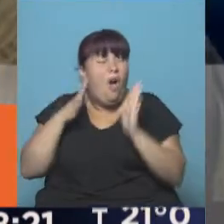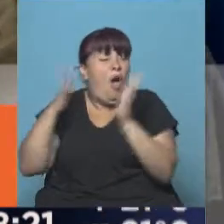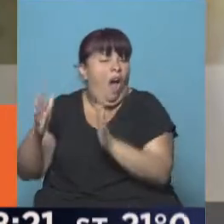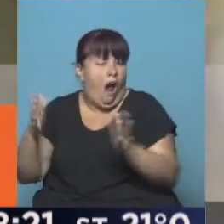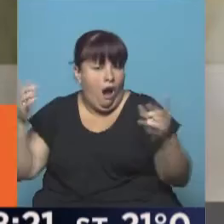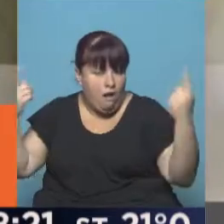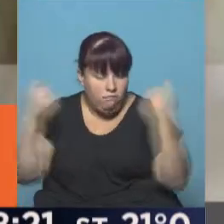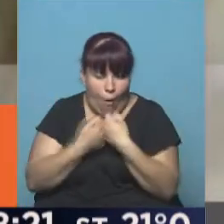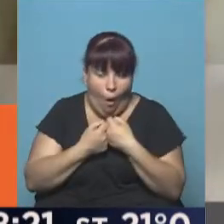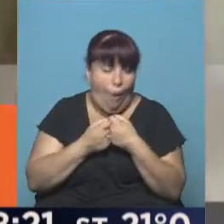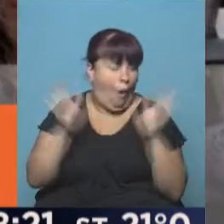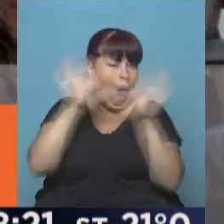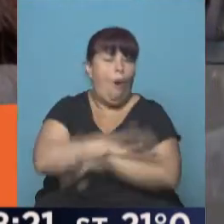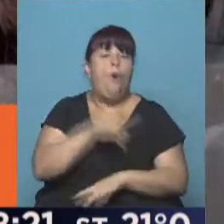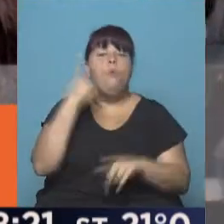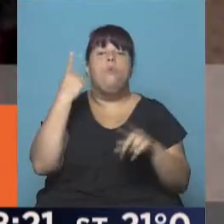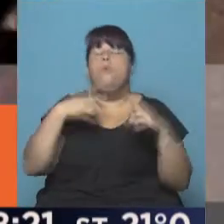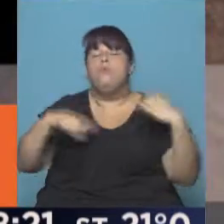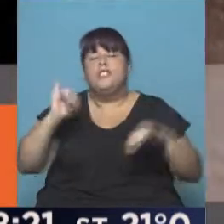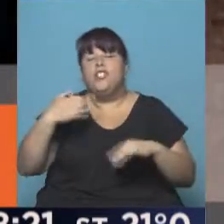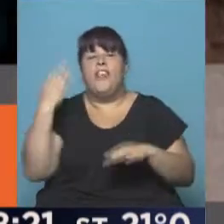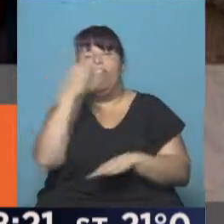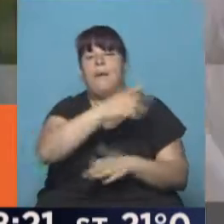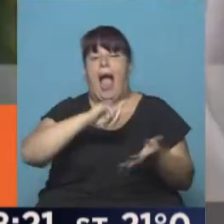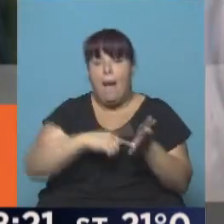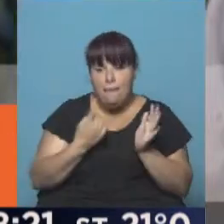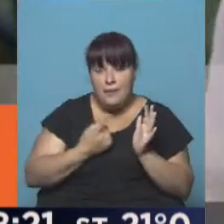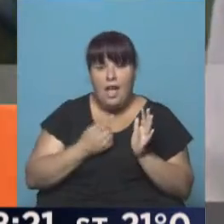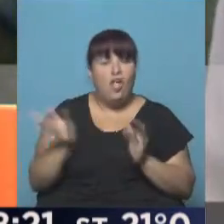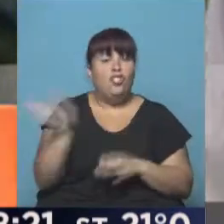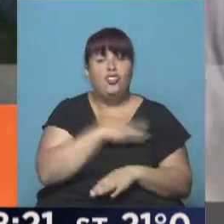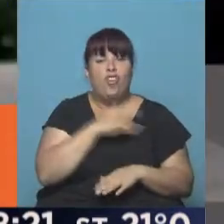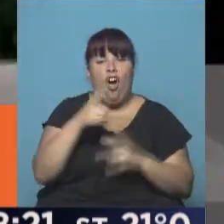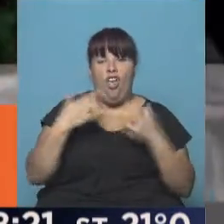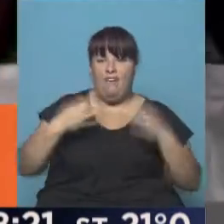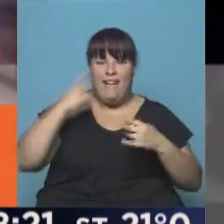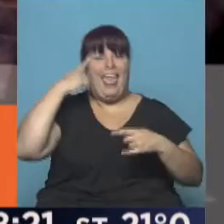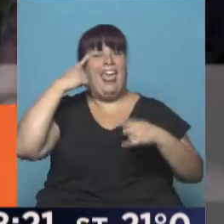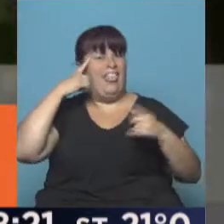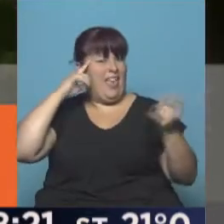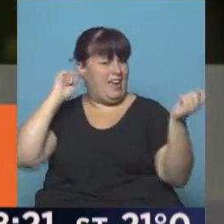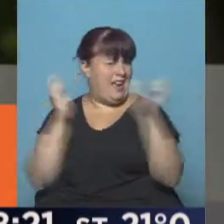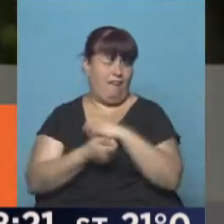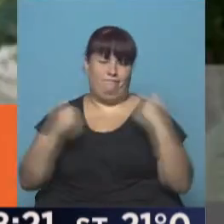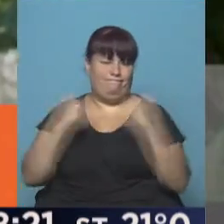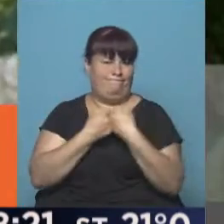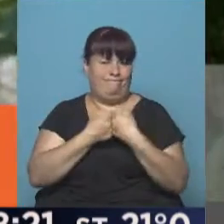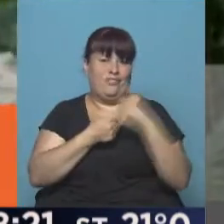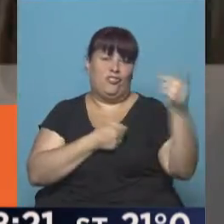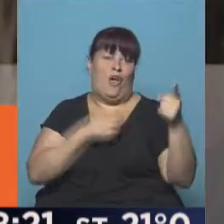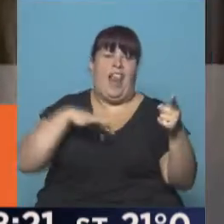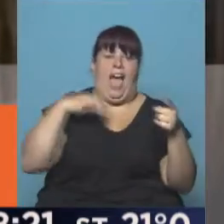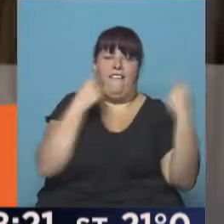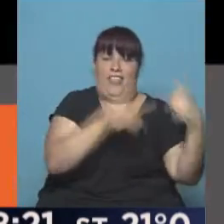a chocar violentamente cuando un evento lo lleve a la ciudad donde casi todas sus capacidades y creencias chocan con las de la